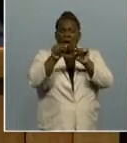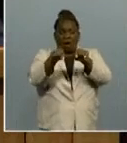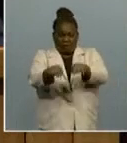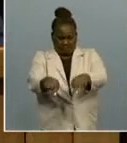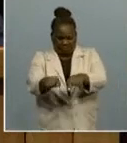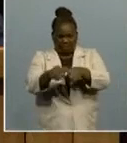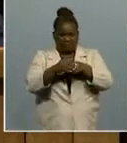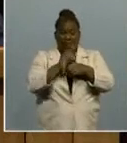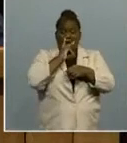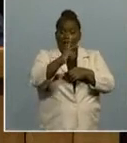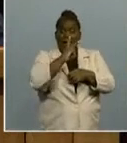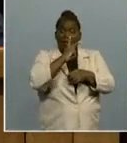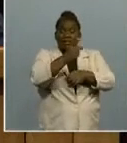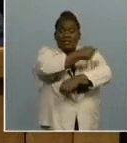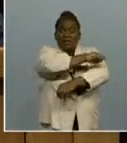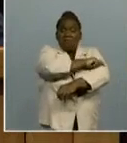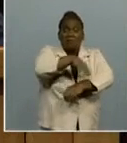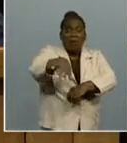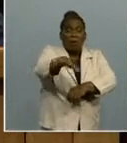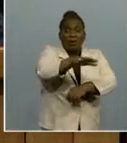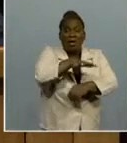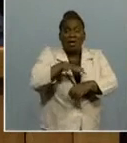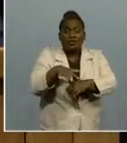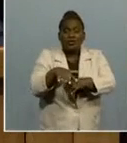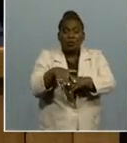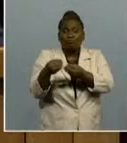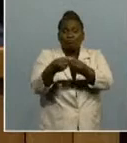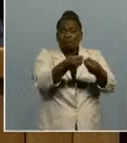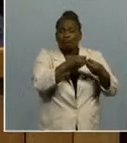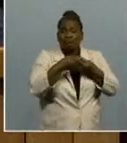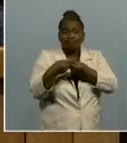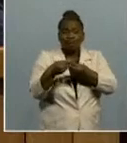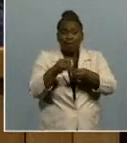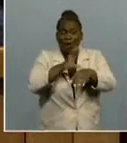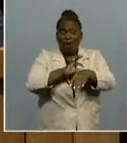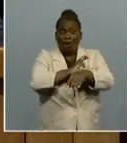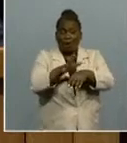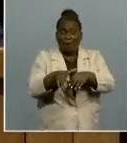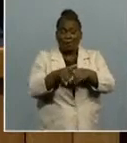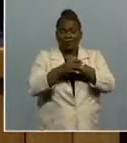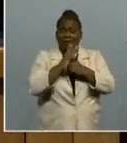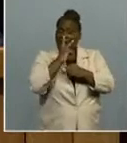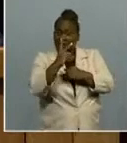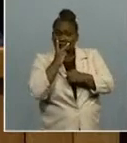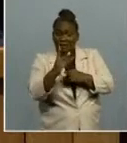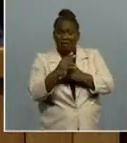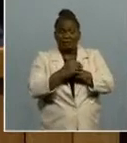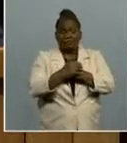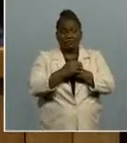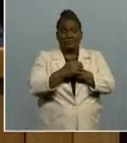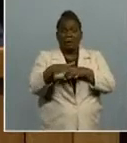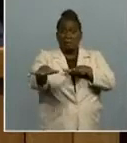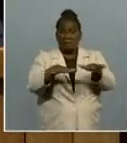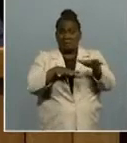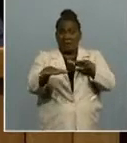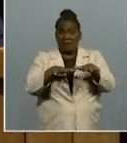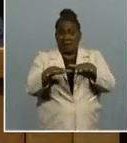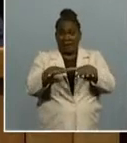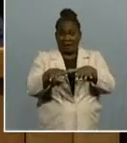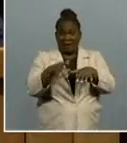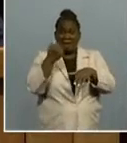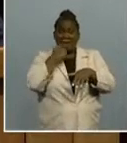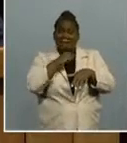atender a toda su población contagiada y sospechosa habilitar en tiempos récord más de una veintena de laboratorios